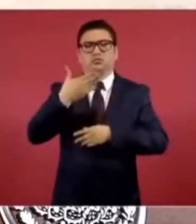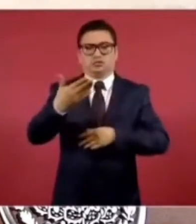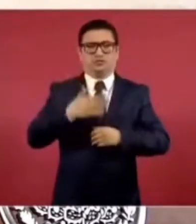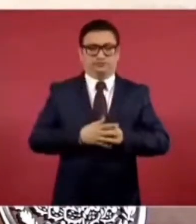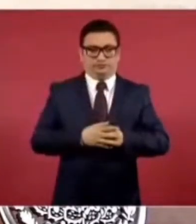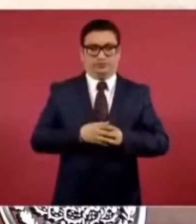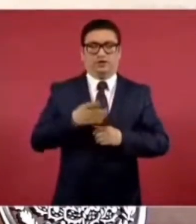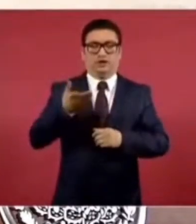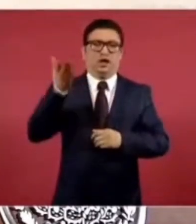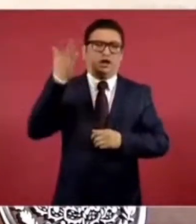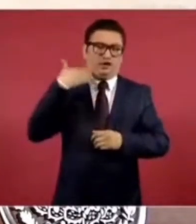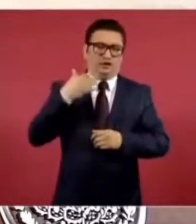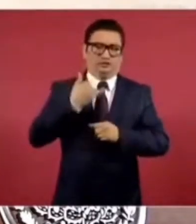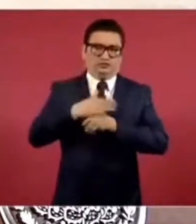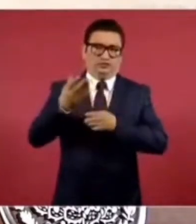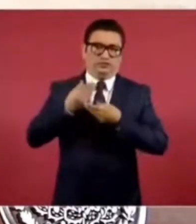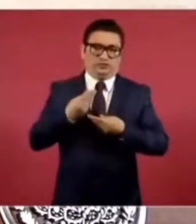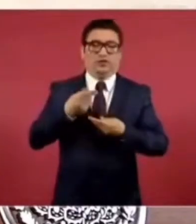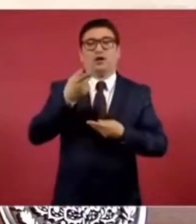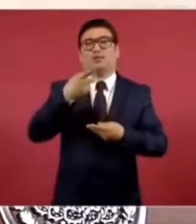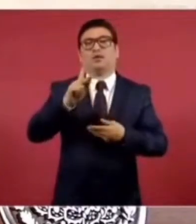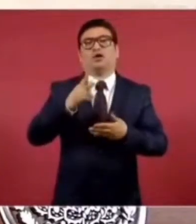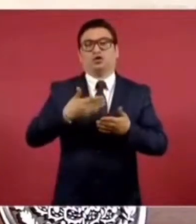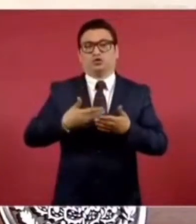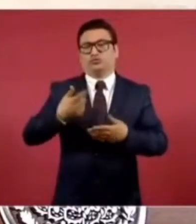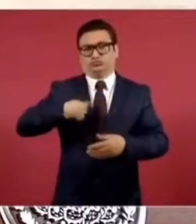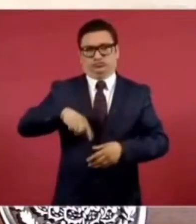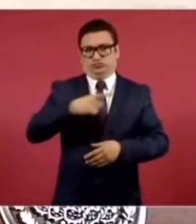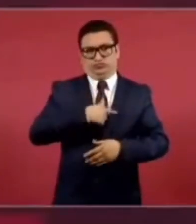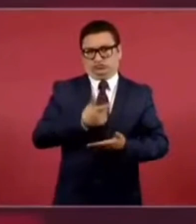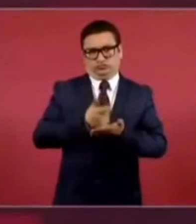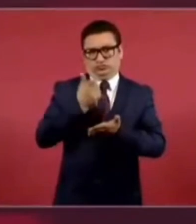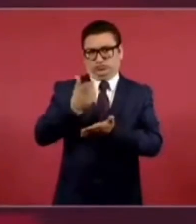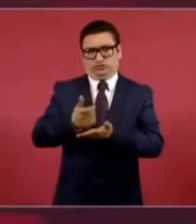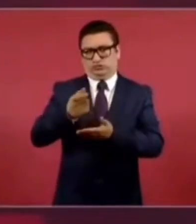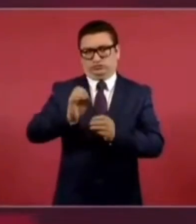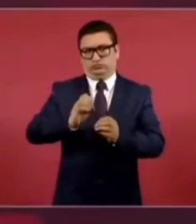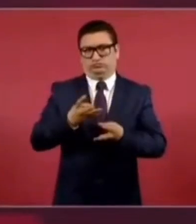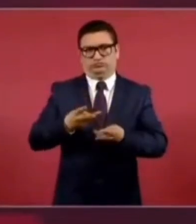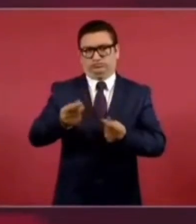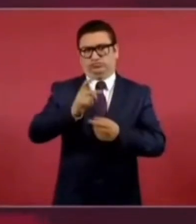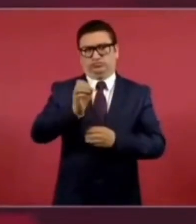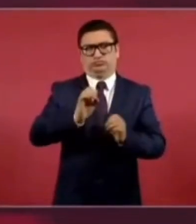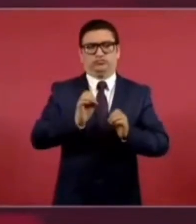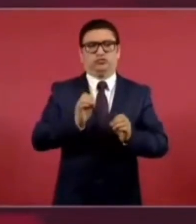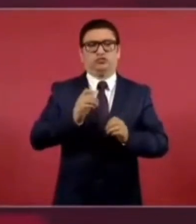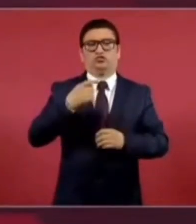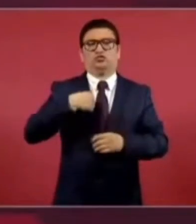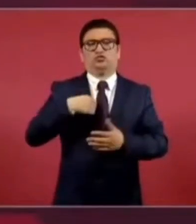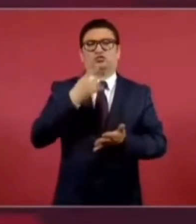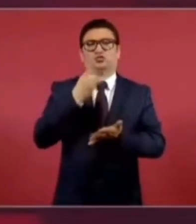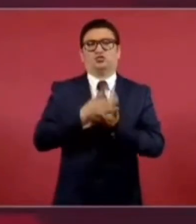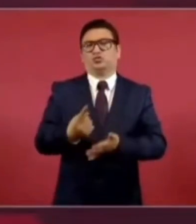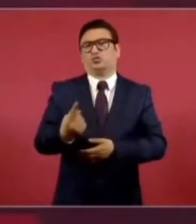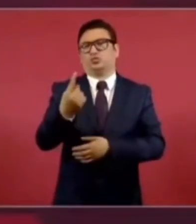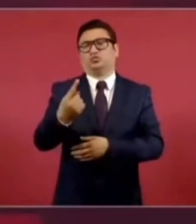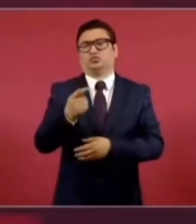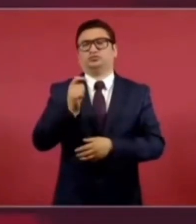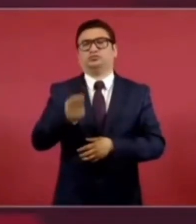llega a m Bueno pero nosotros no tenemos para gastar en eso yo tengo